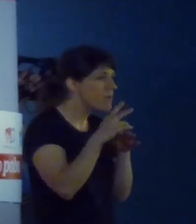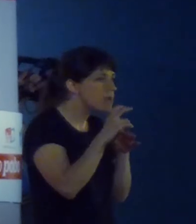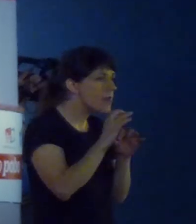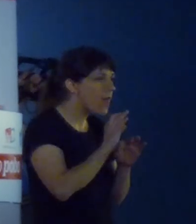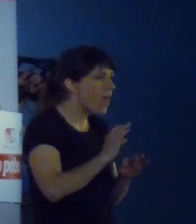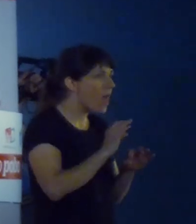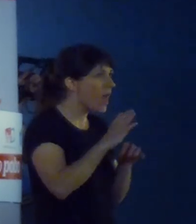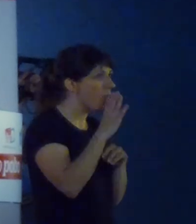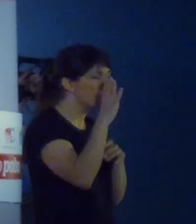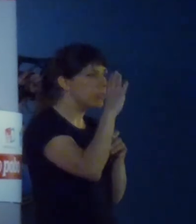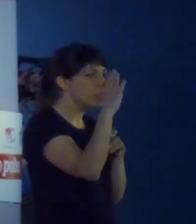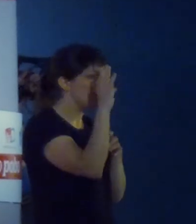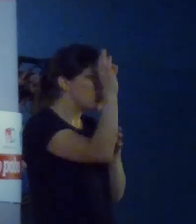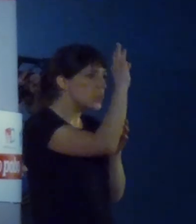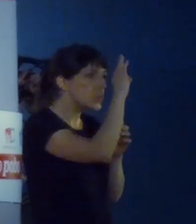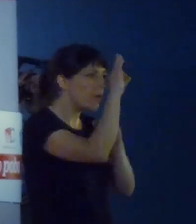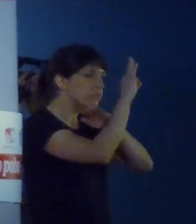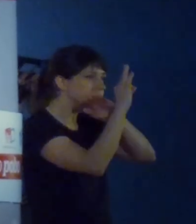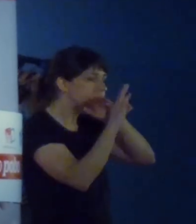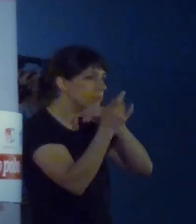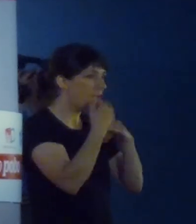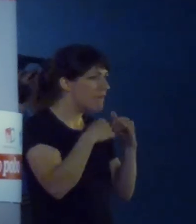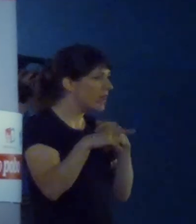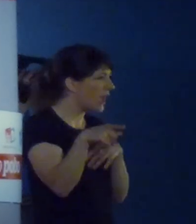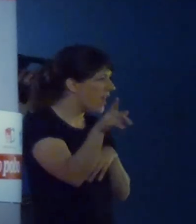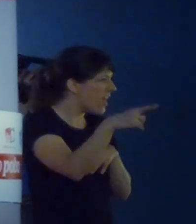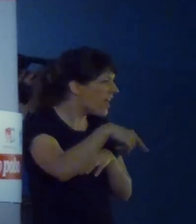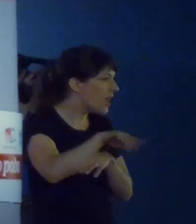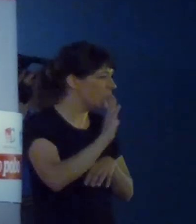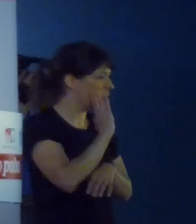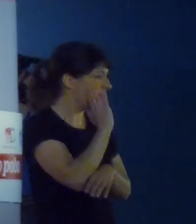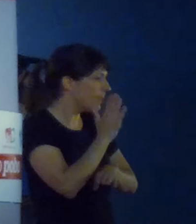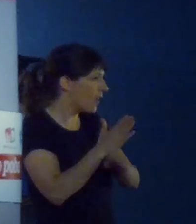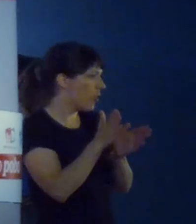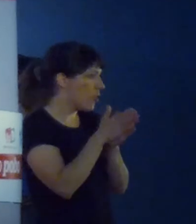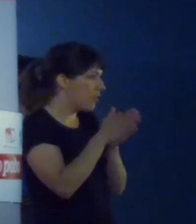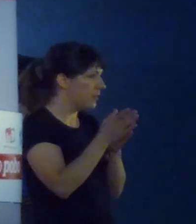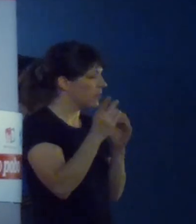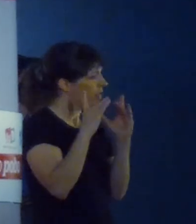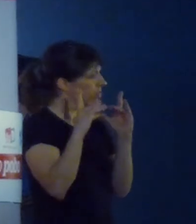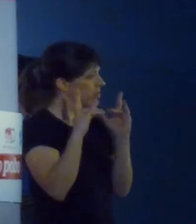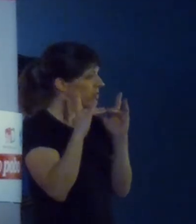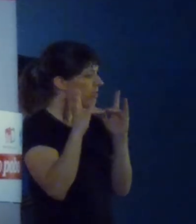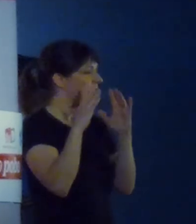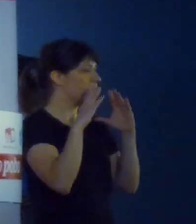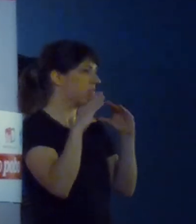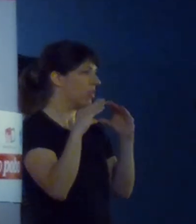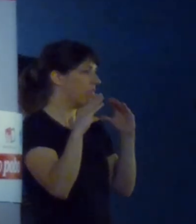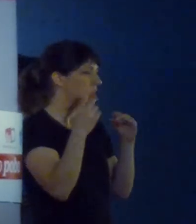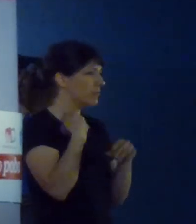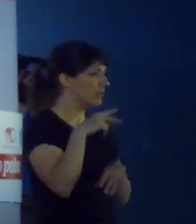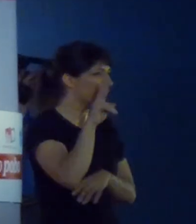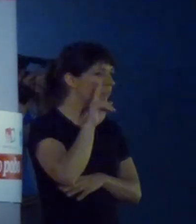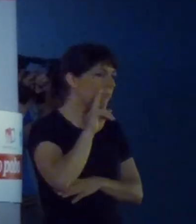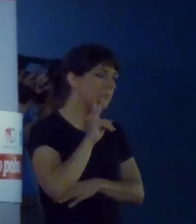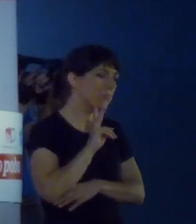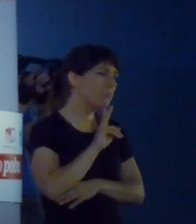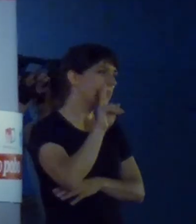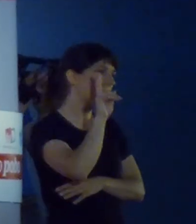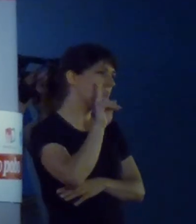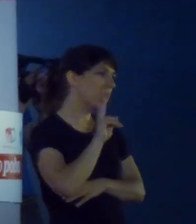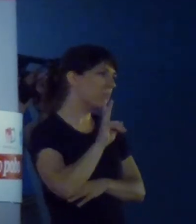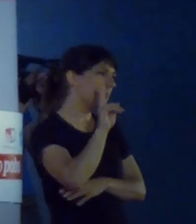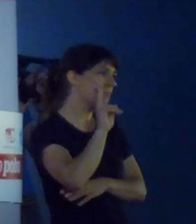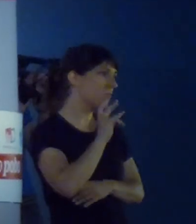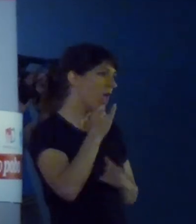lúa escondíase, e a feda dormía cos seus compañeros en cama molida. Mireinos con calma e as